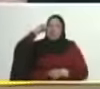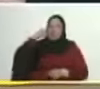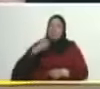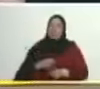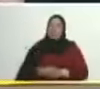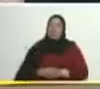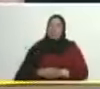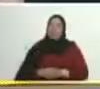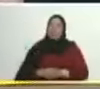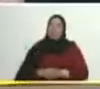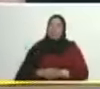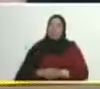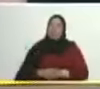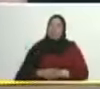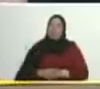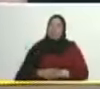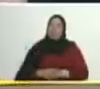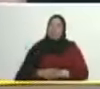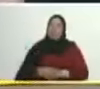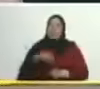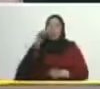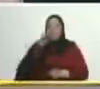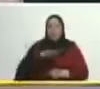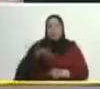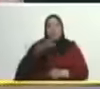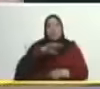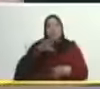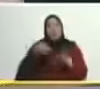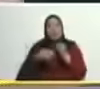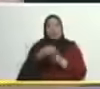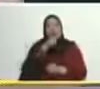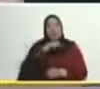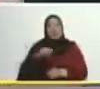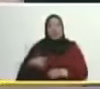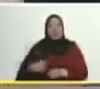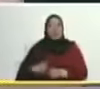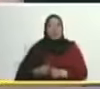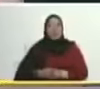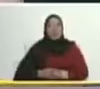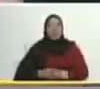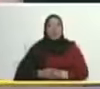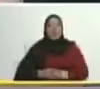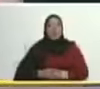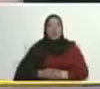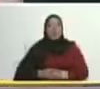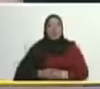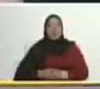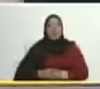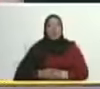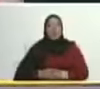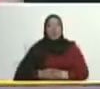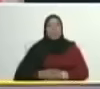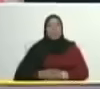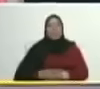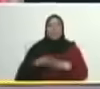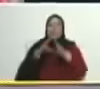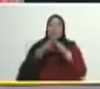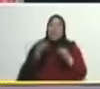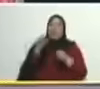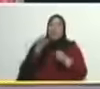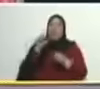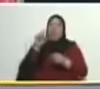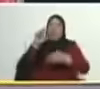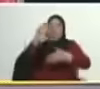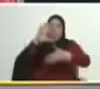los pueblos les van a pasar la cuenta. les van a pasar la factura los